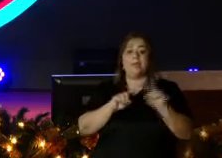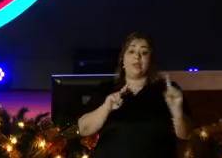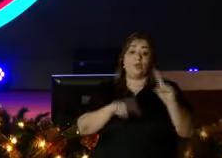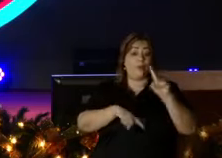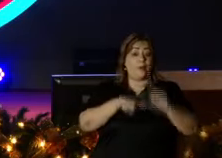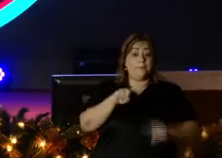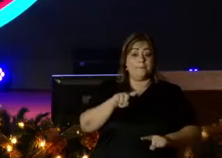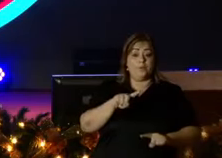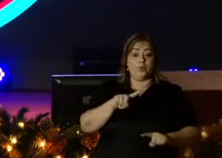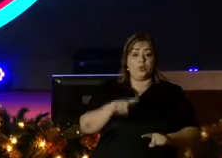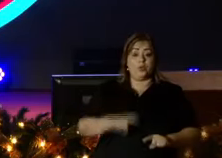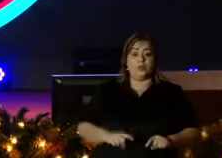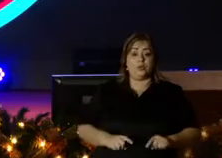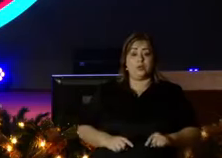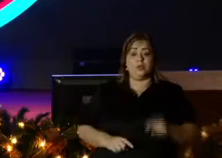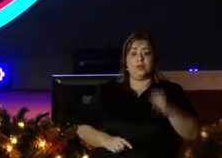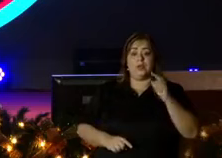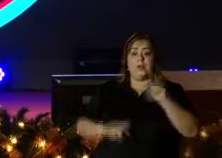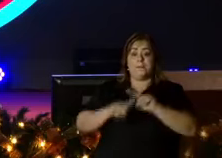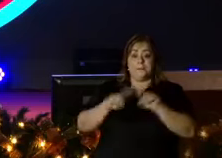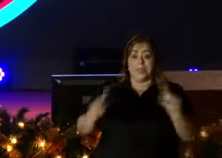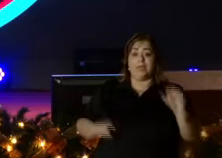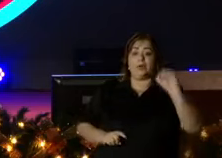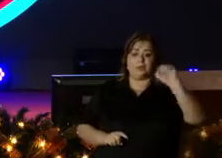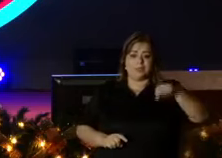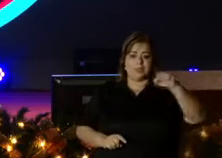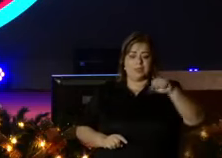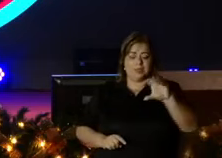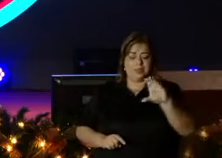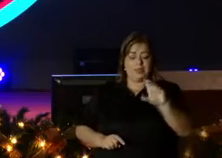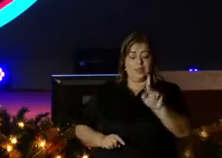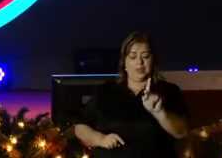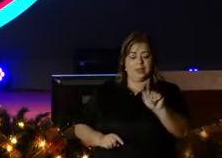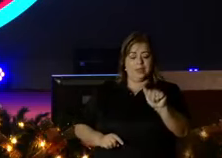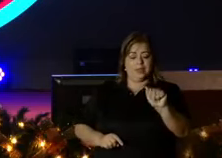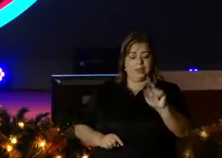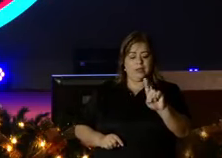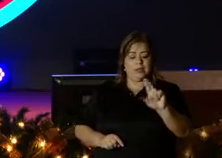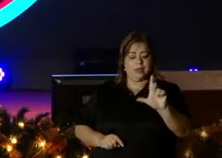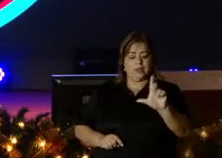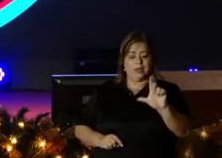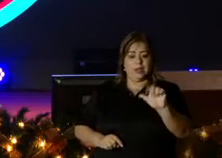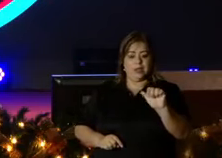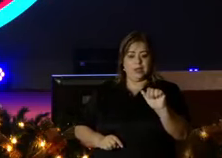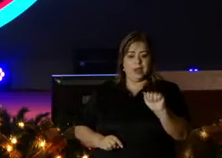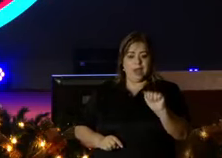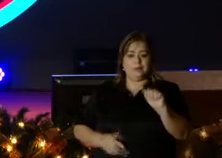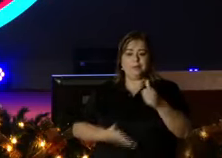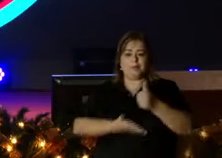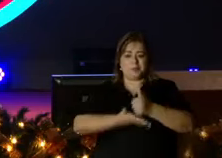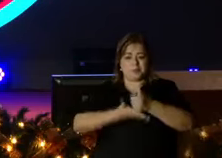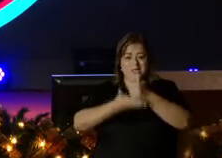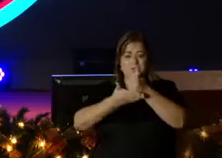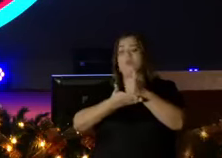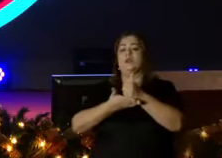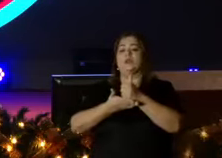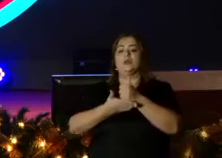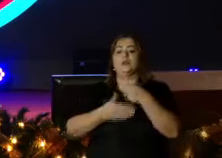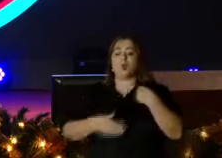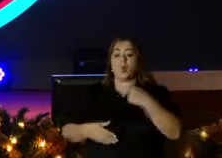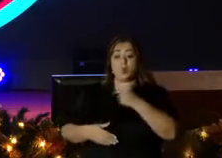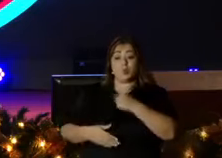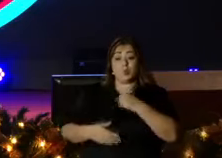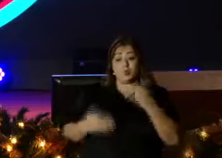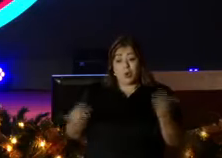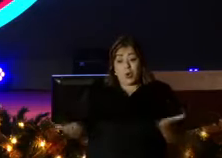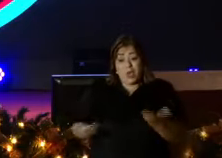viajar conmigo, aleluya, pero sí está Carlita, una de mis hijas espirituales, allá en el sonido con los muchachos. Y vamos a lo que venimos, a